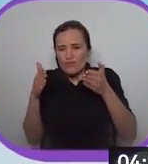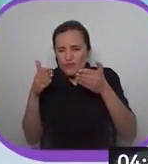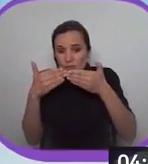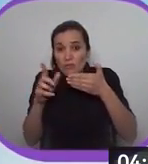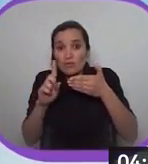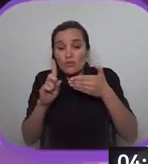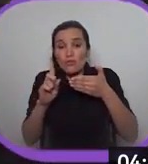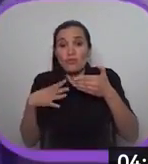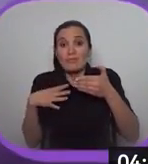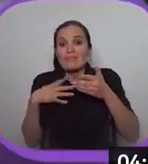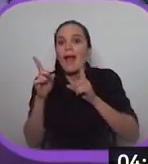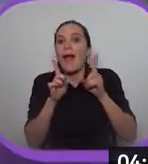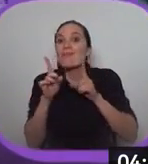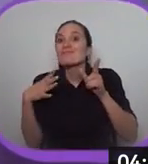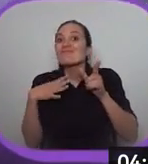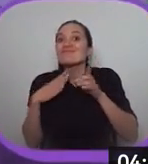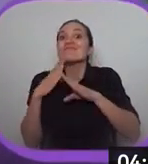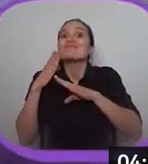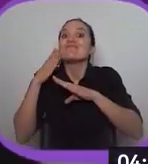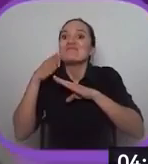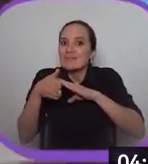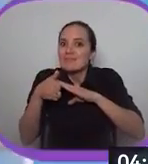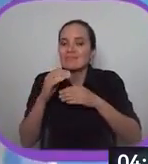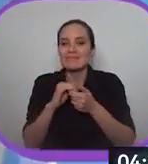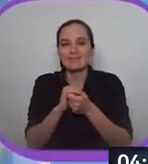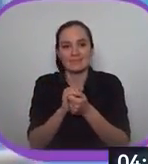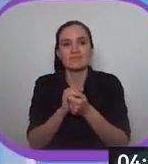¡Todavía no cierres el portal! ¡Alguien no pasó la aduana!